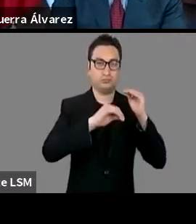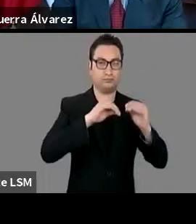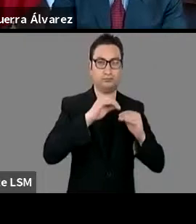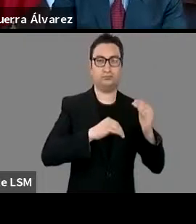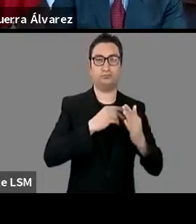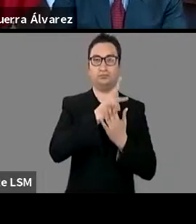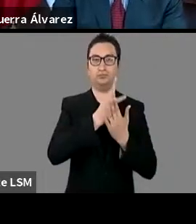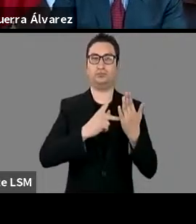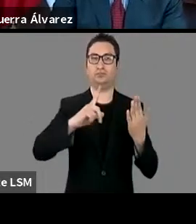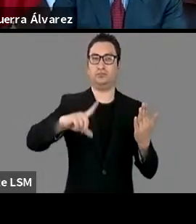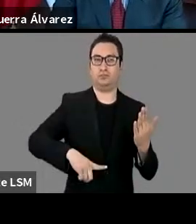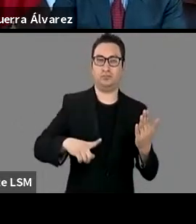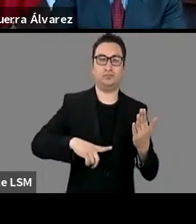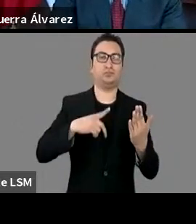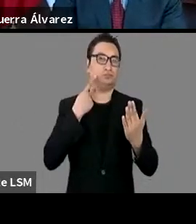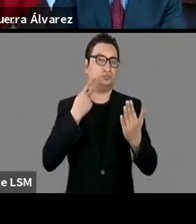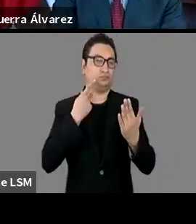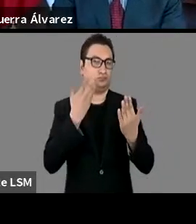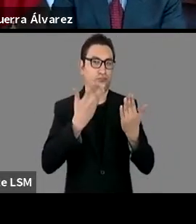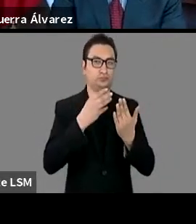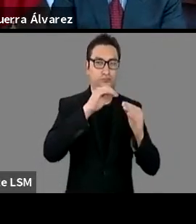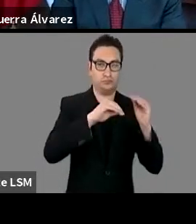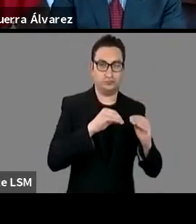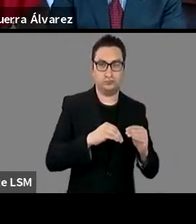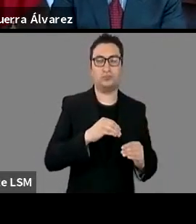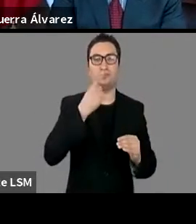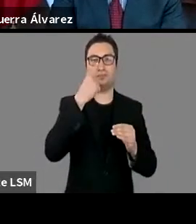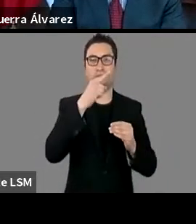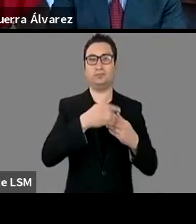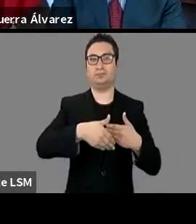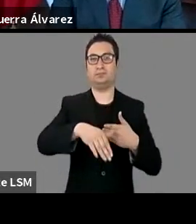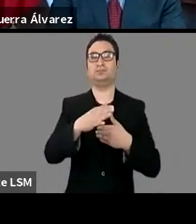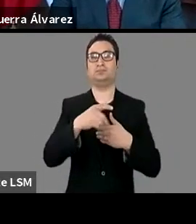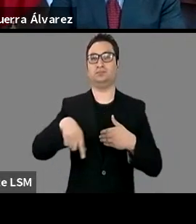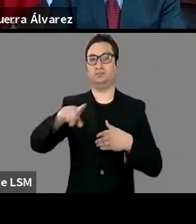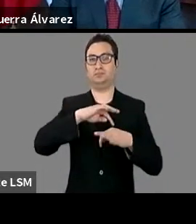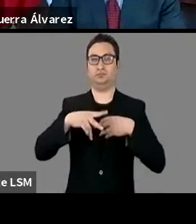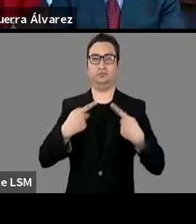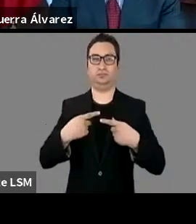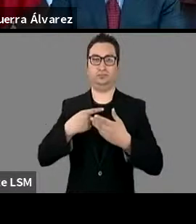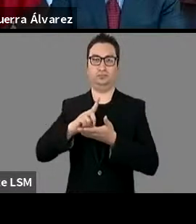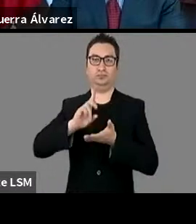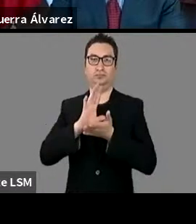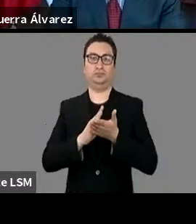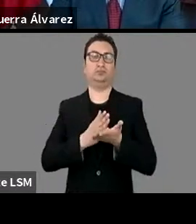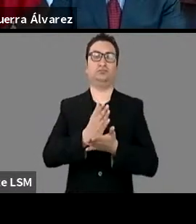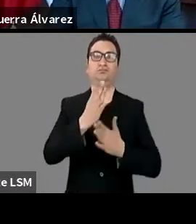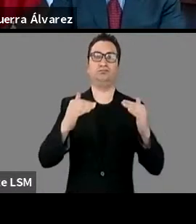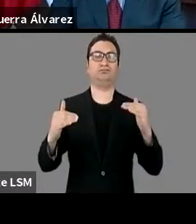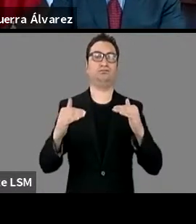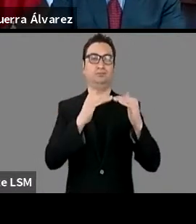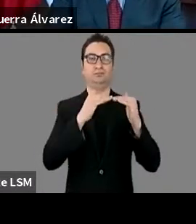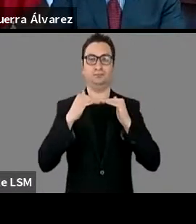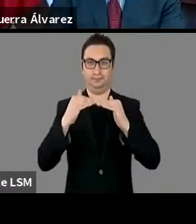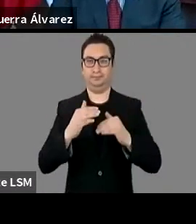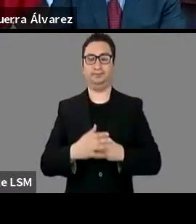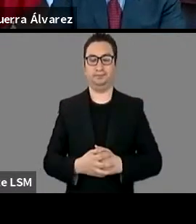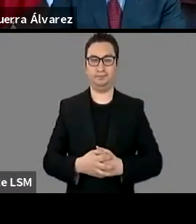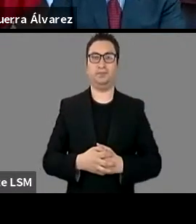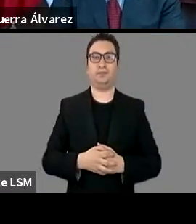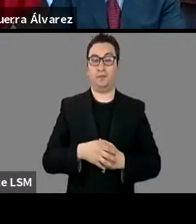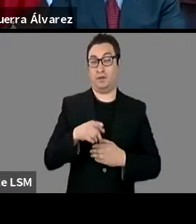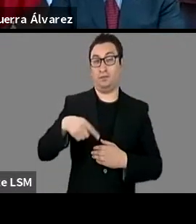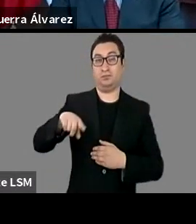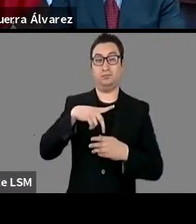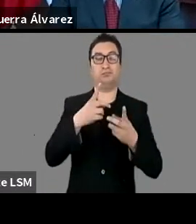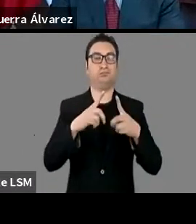acceso en igualdad de condiciones de todas las personas con discapacidad al desarrollo social de esta ciudad, siempre